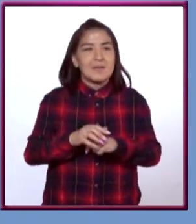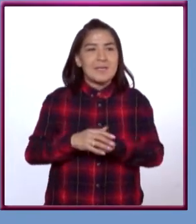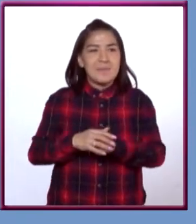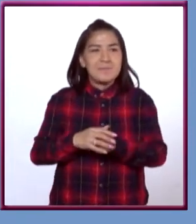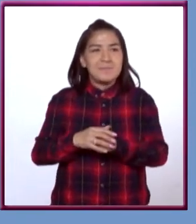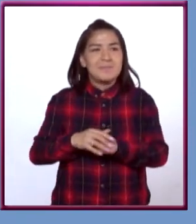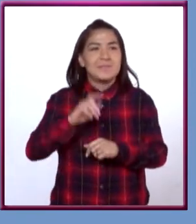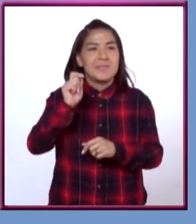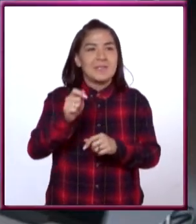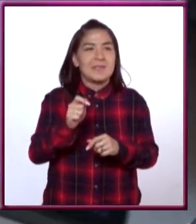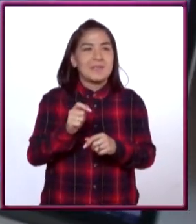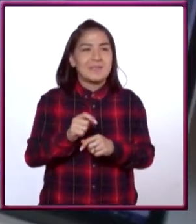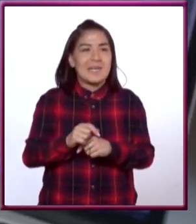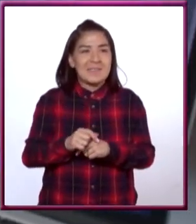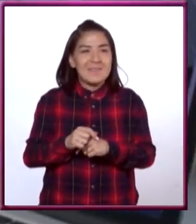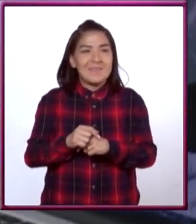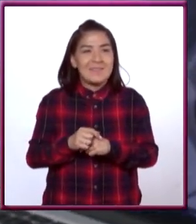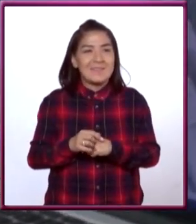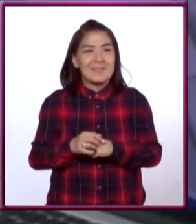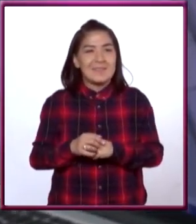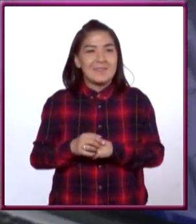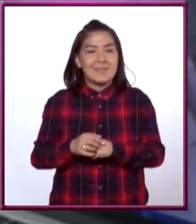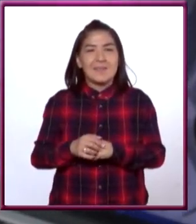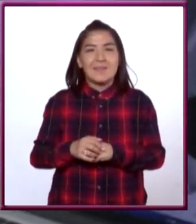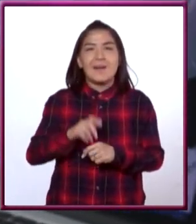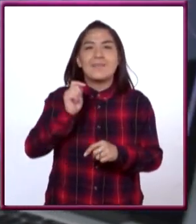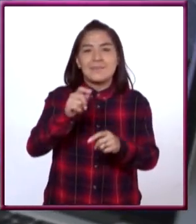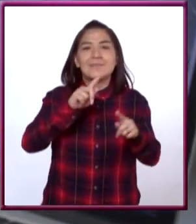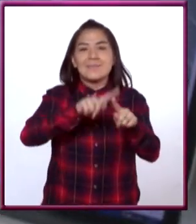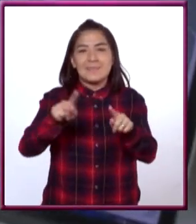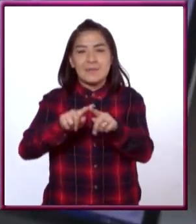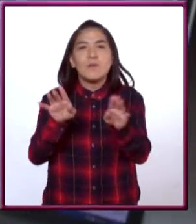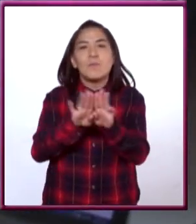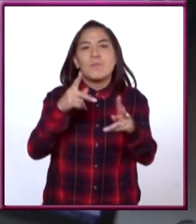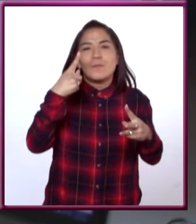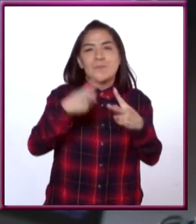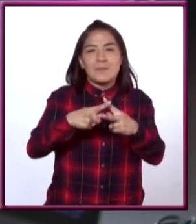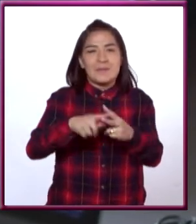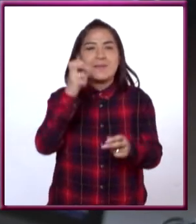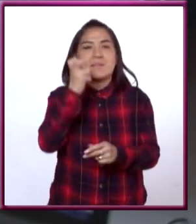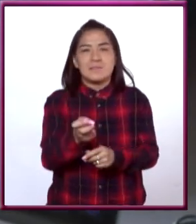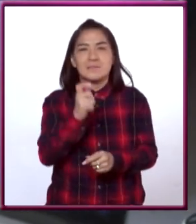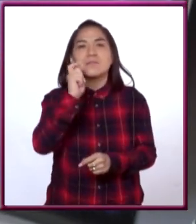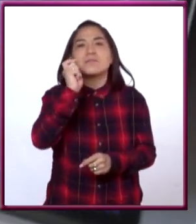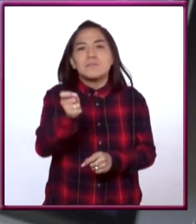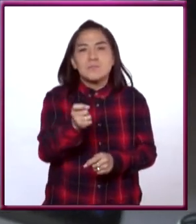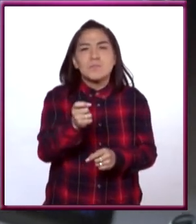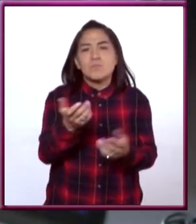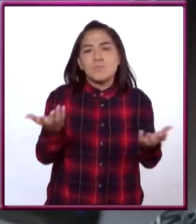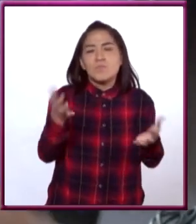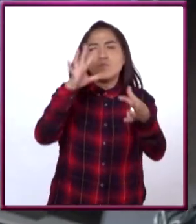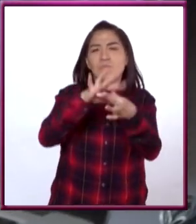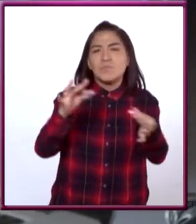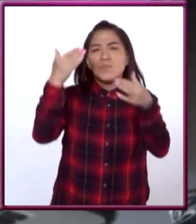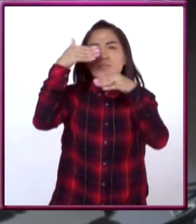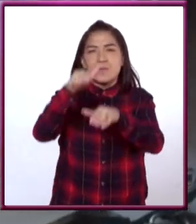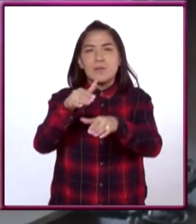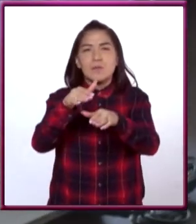un punto, es una ecuación matemática. Si hablamos ahora de